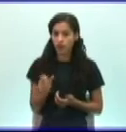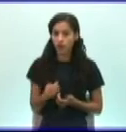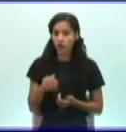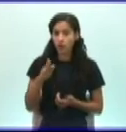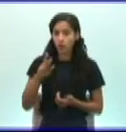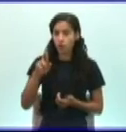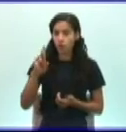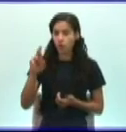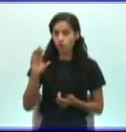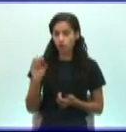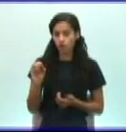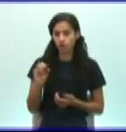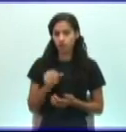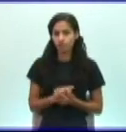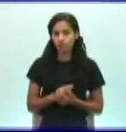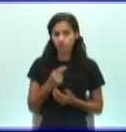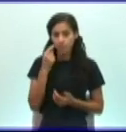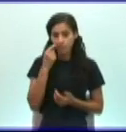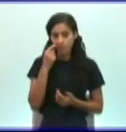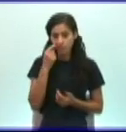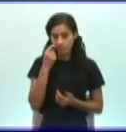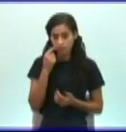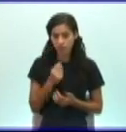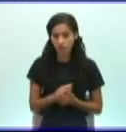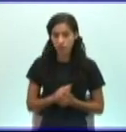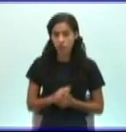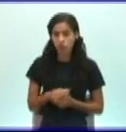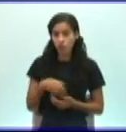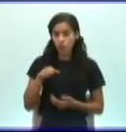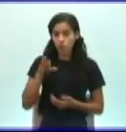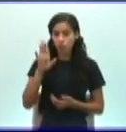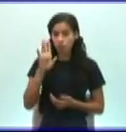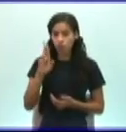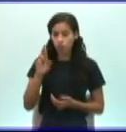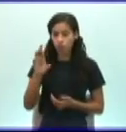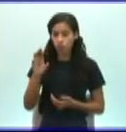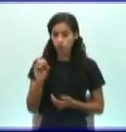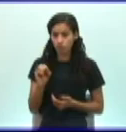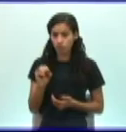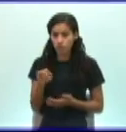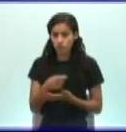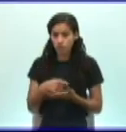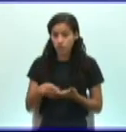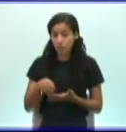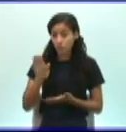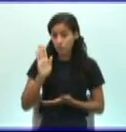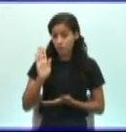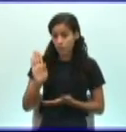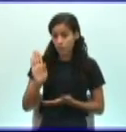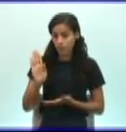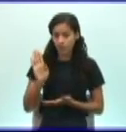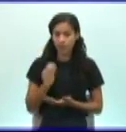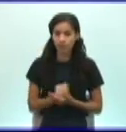burro. Fíjense que la palabra burro se escribe con B.